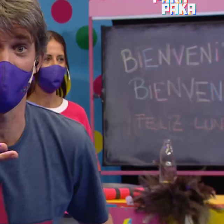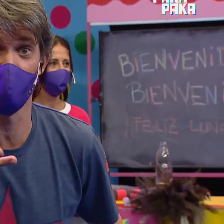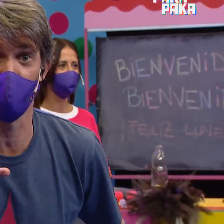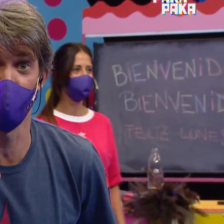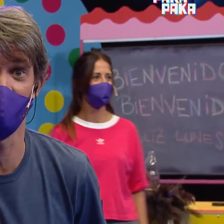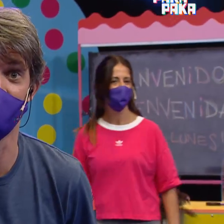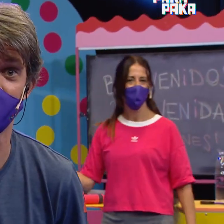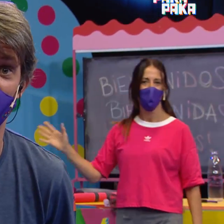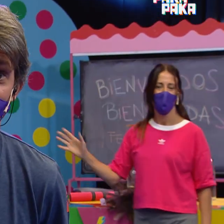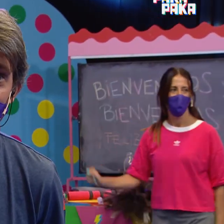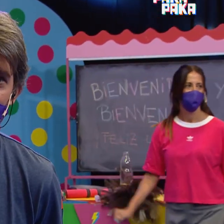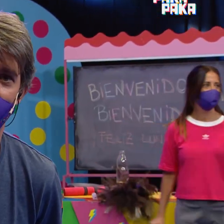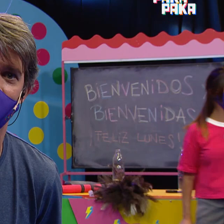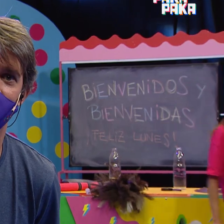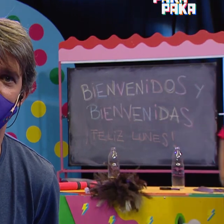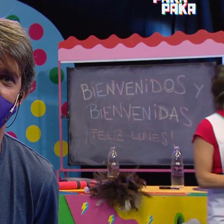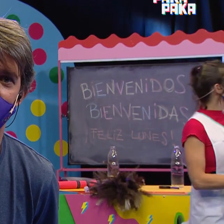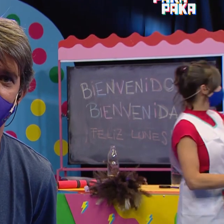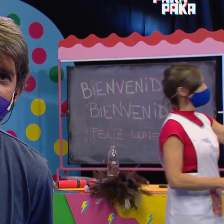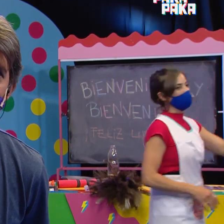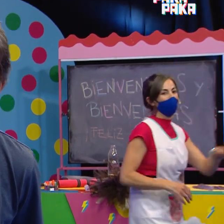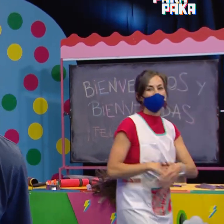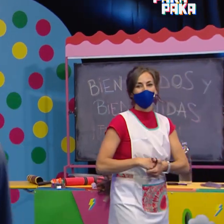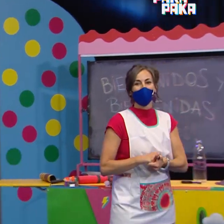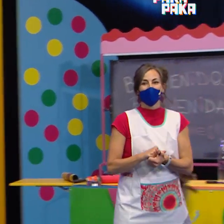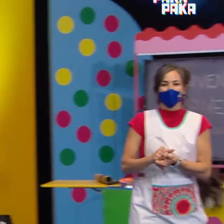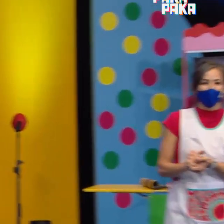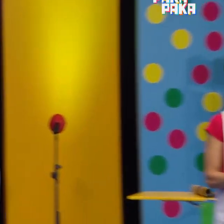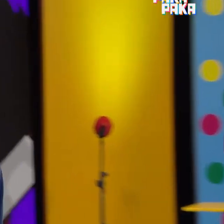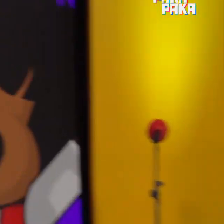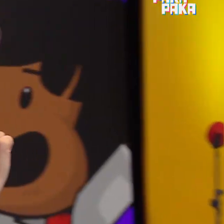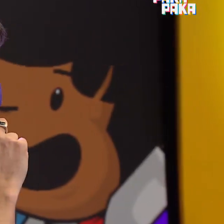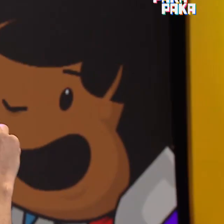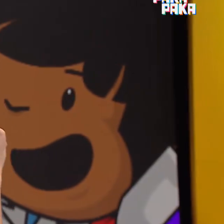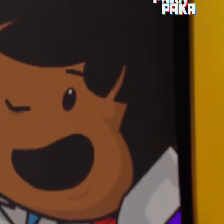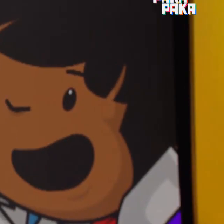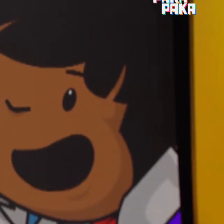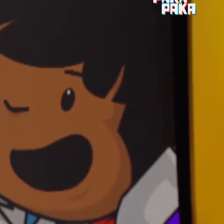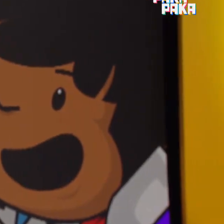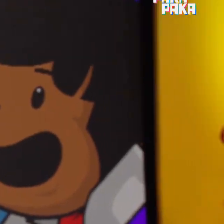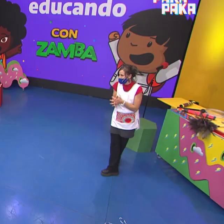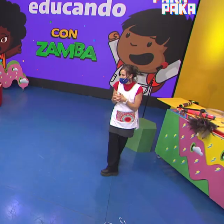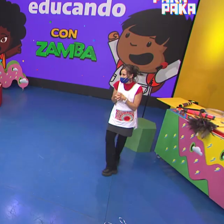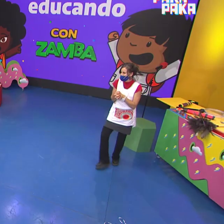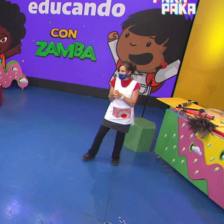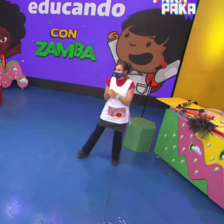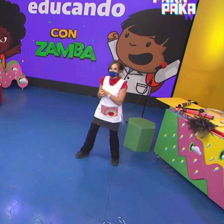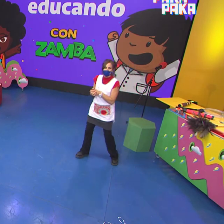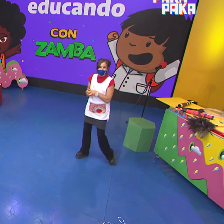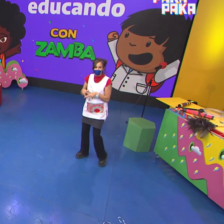desafío que nos hizo Nina. Nina investiga. Gracias, Vir. A ver, el a ver, desafío. ¿Qué pasó? ¿En el